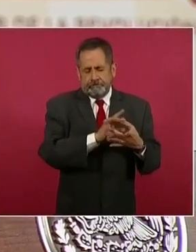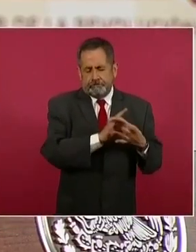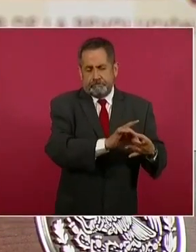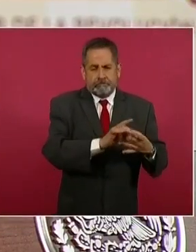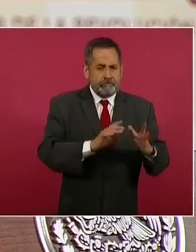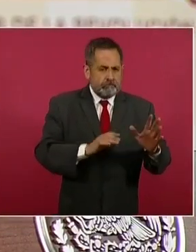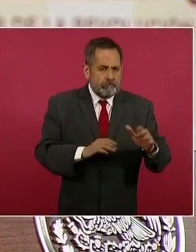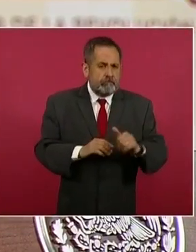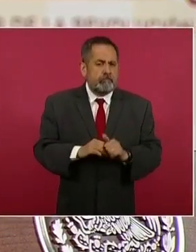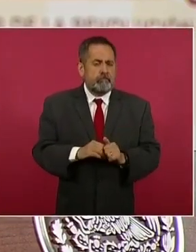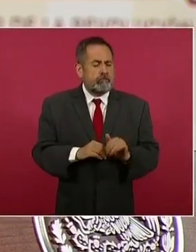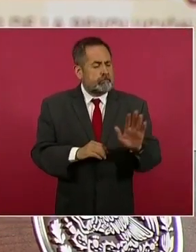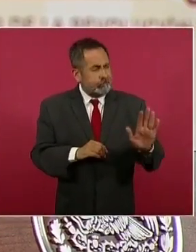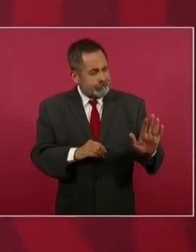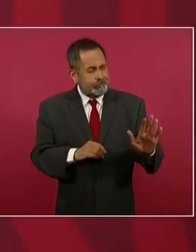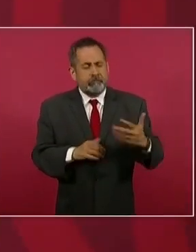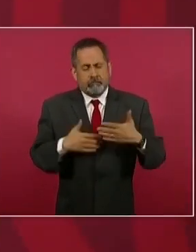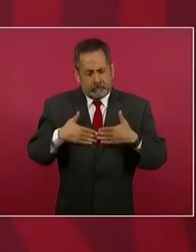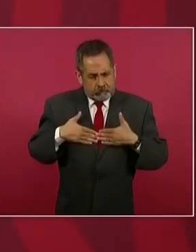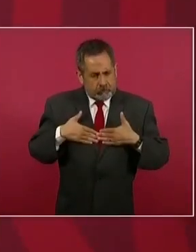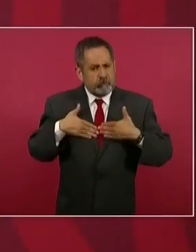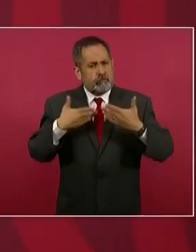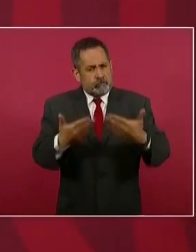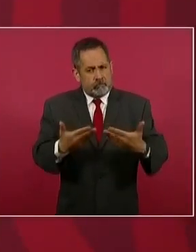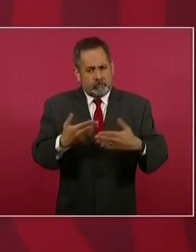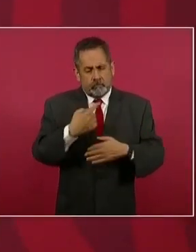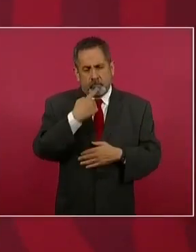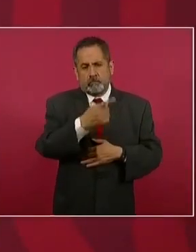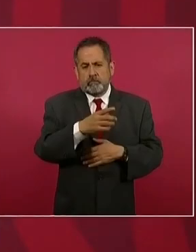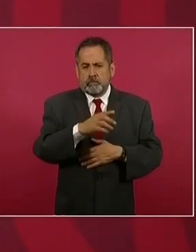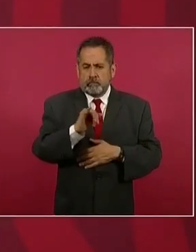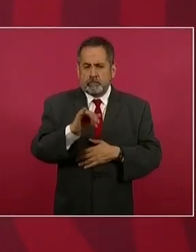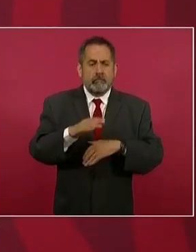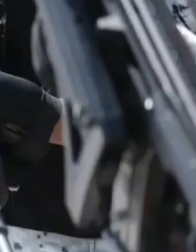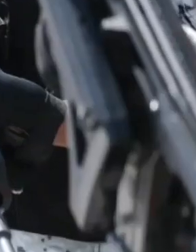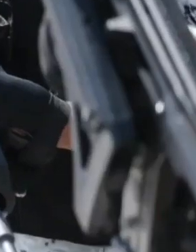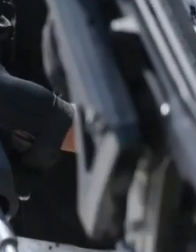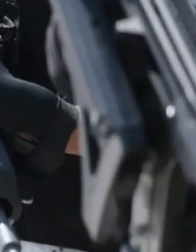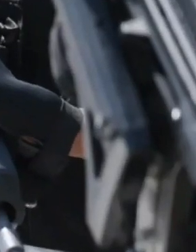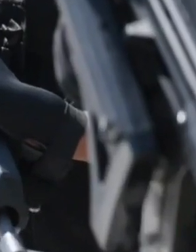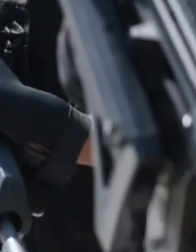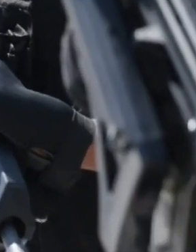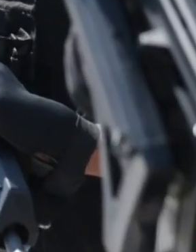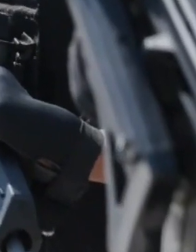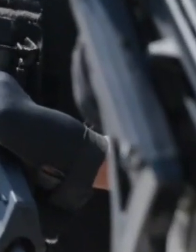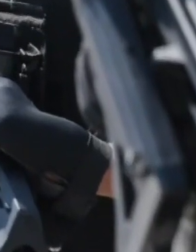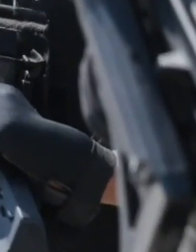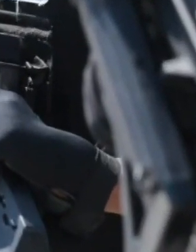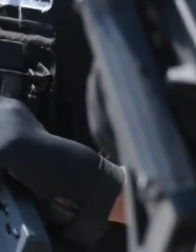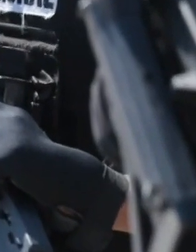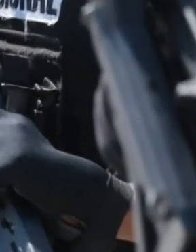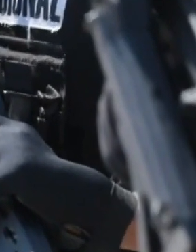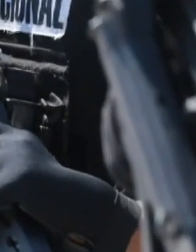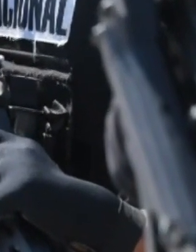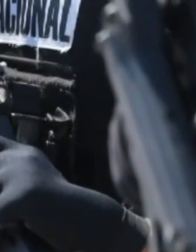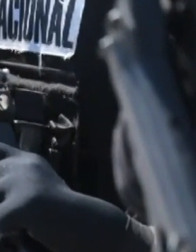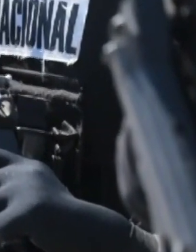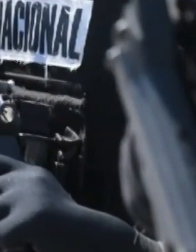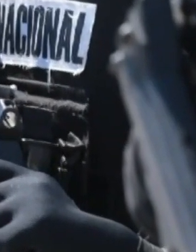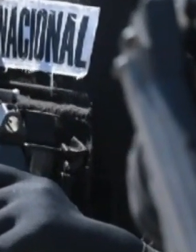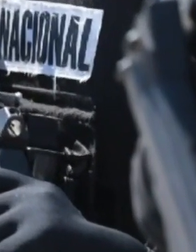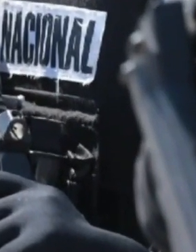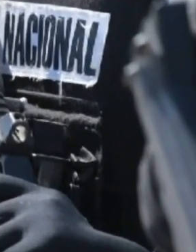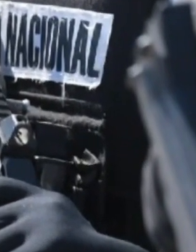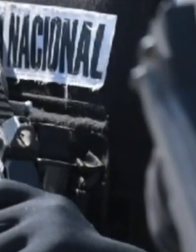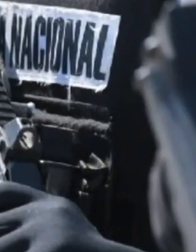López Obrador informó que el elemento que fue detenido por el asesinato del estudiante fue puesto en libertad luego de que su arma no coincidió con la usada para disparar contra